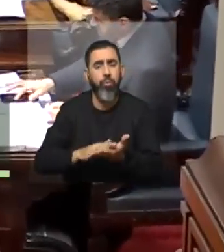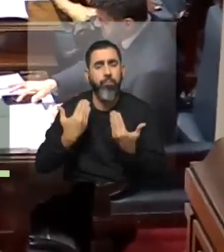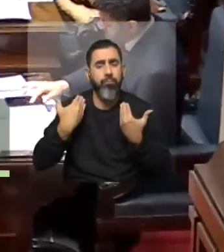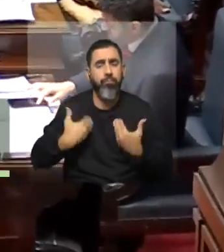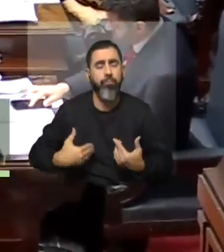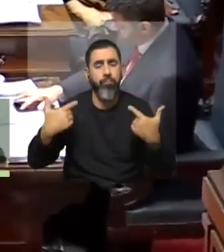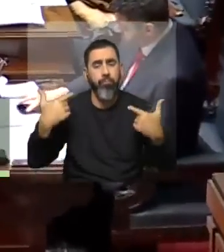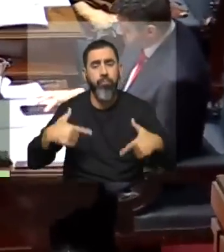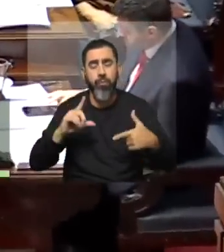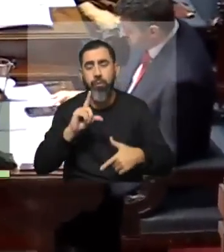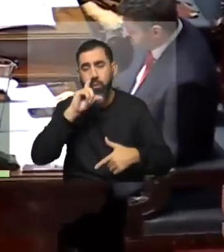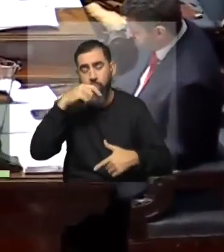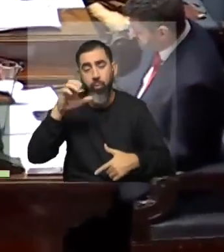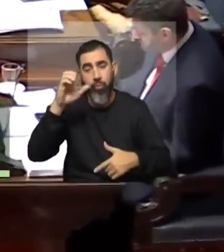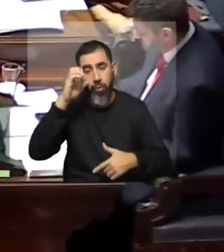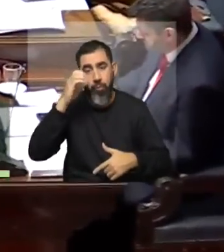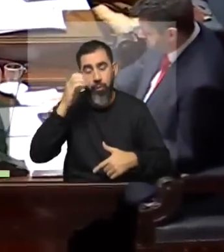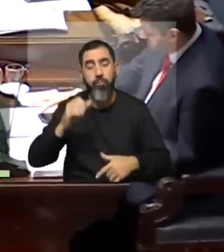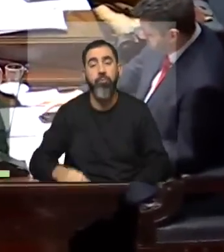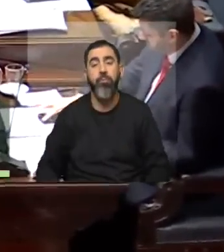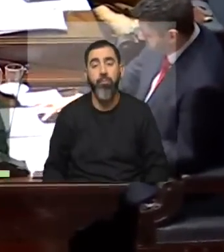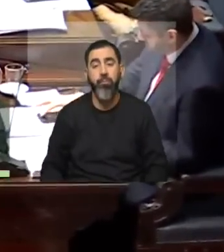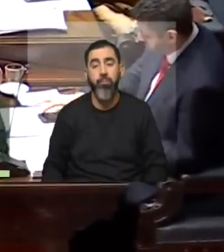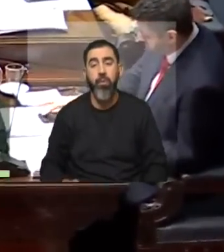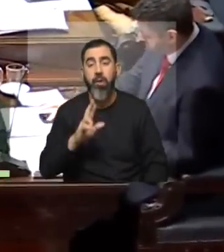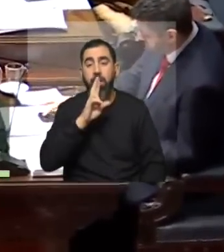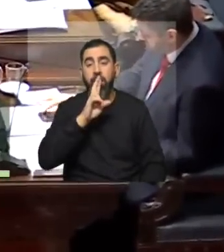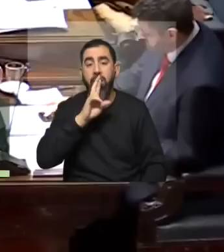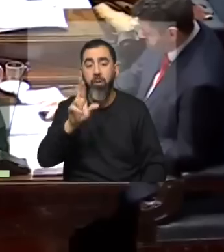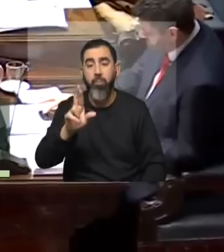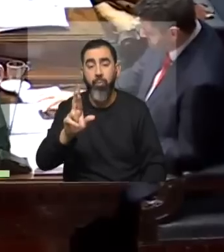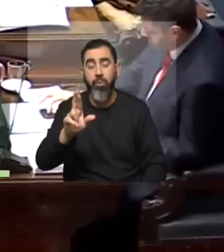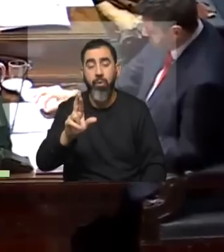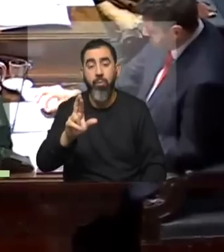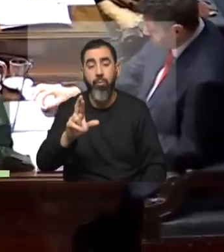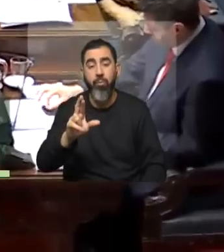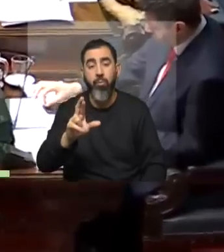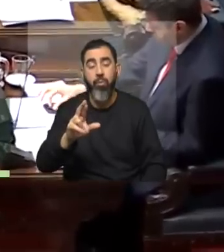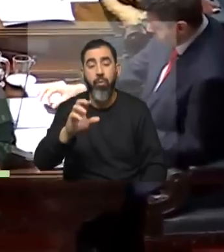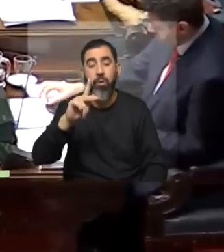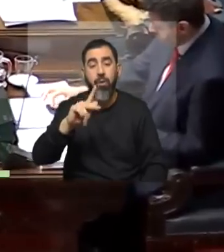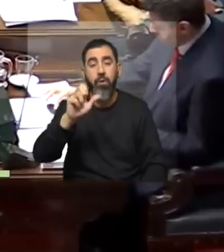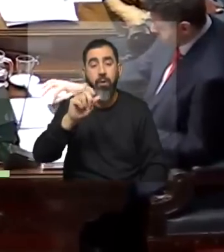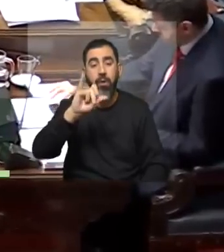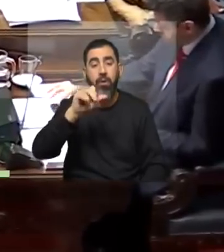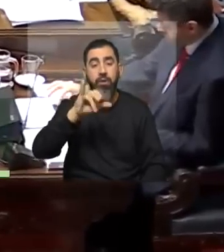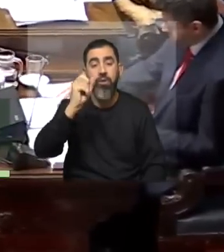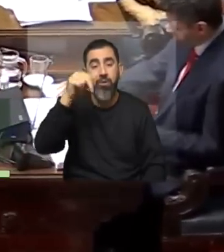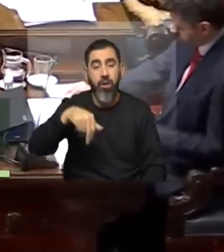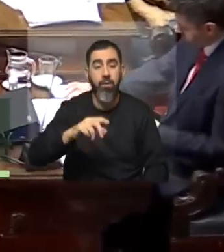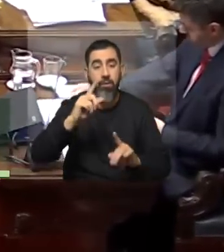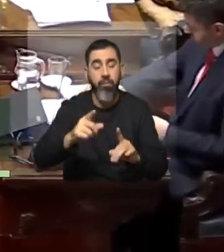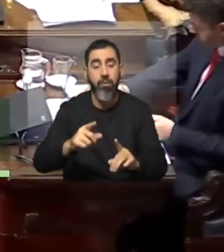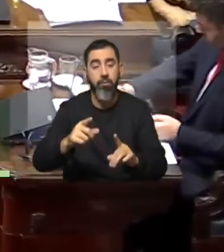de la intendenta Carolina Cose, la que fue contestada. Respondida tanto por Lilian Kechechian del Frente Amplio como también